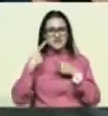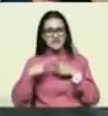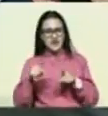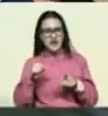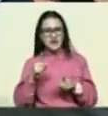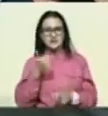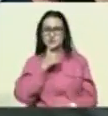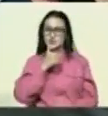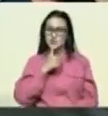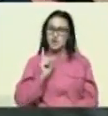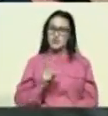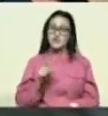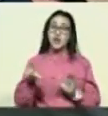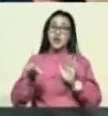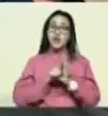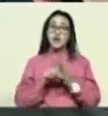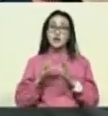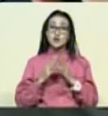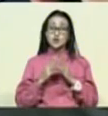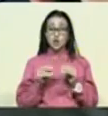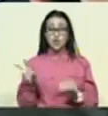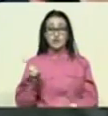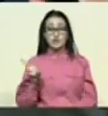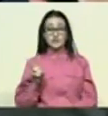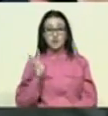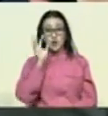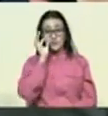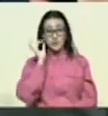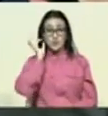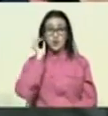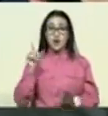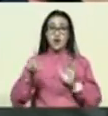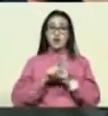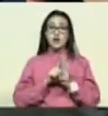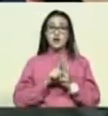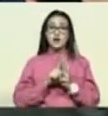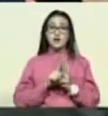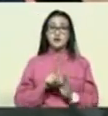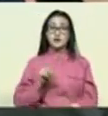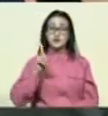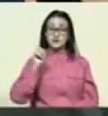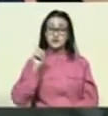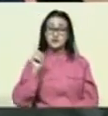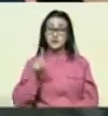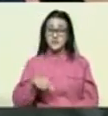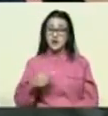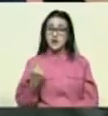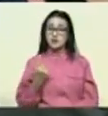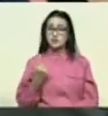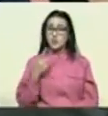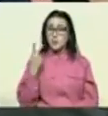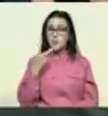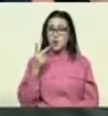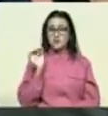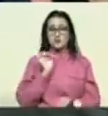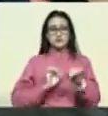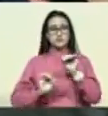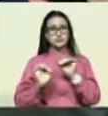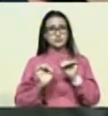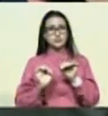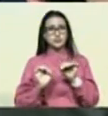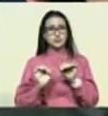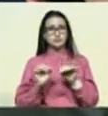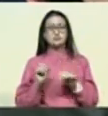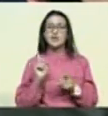la tolerancia. Es una ley para todos los venezolanos y para todas las venezolanas, que además contempla no solamente políticas de prevención a través de